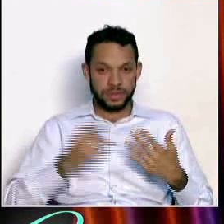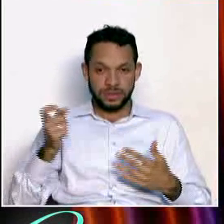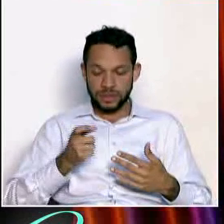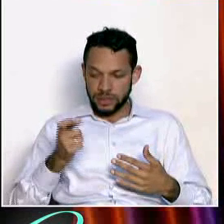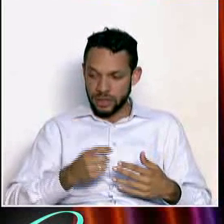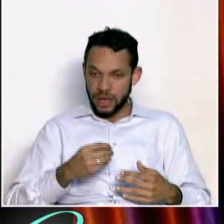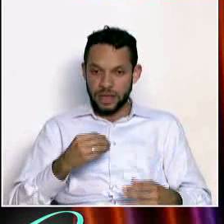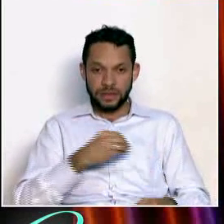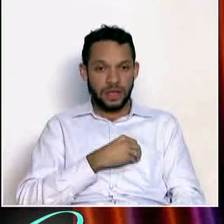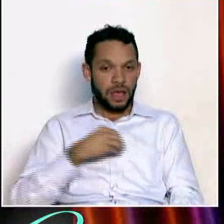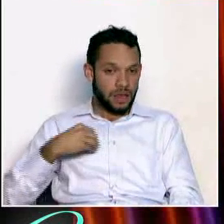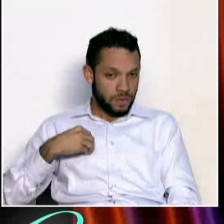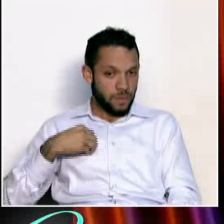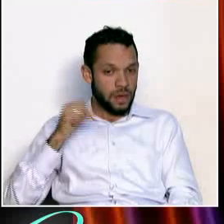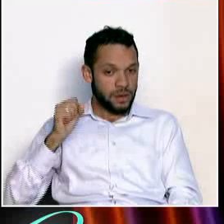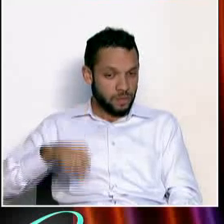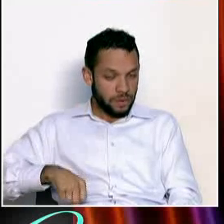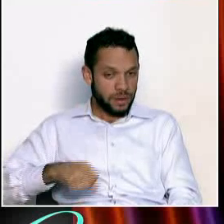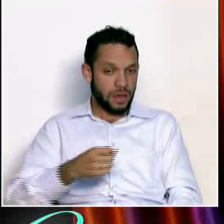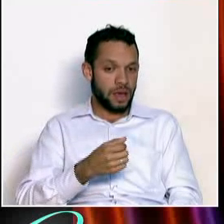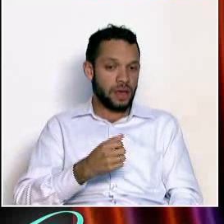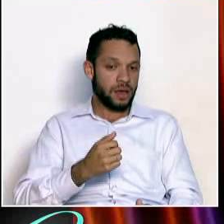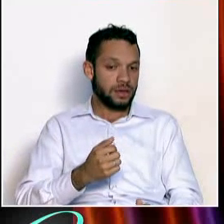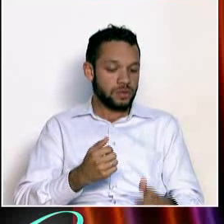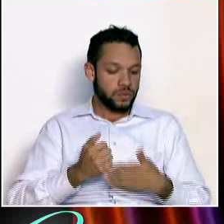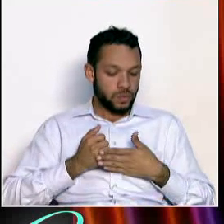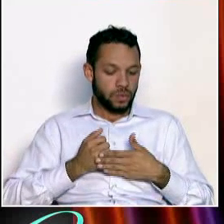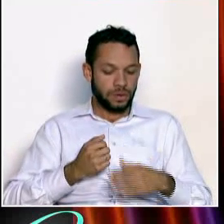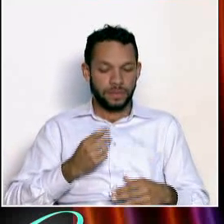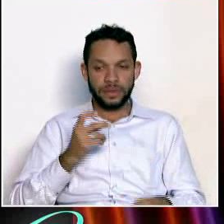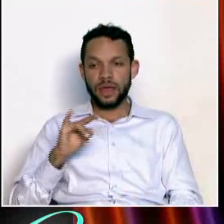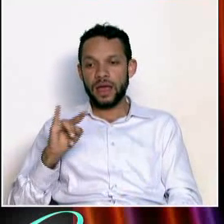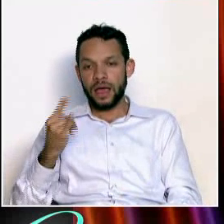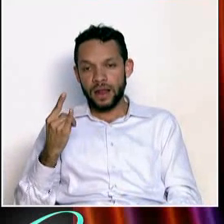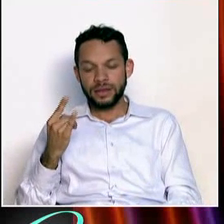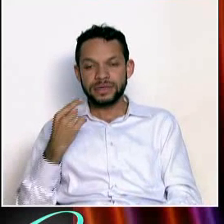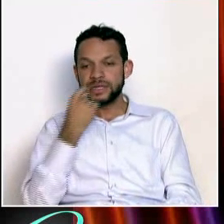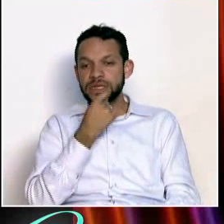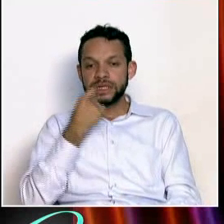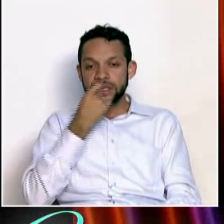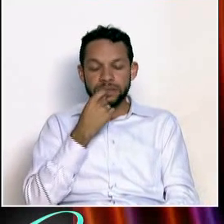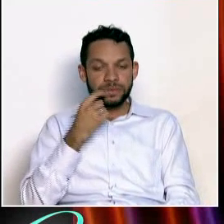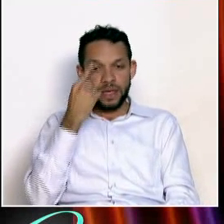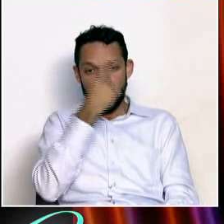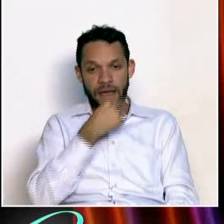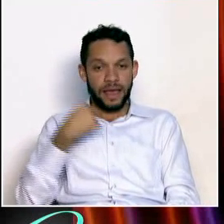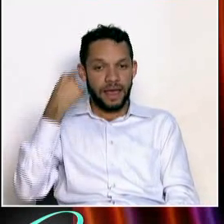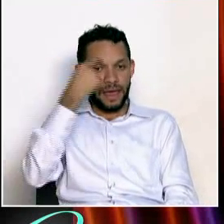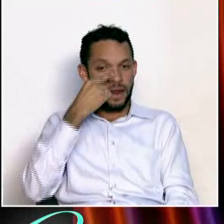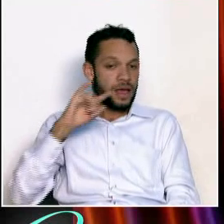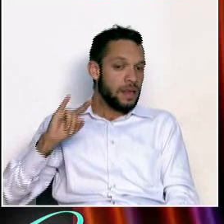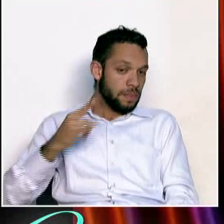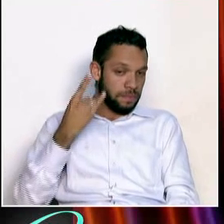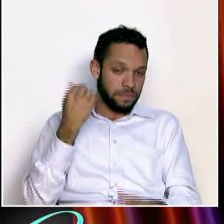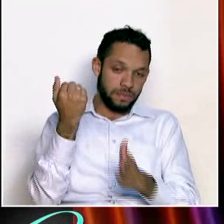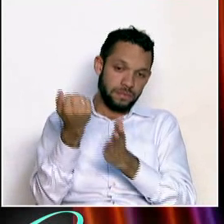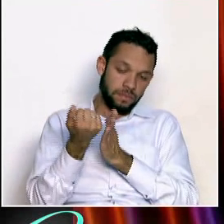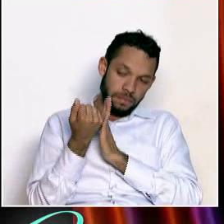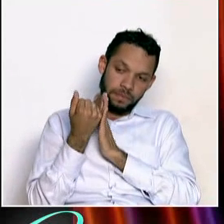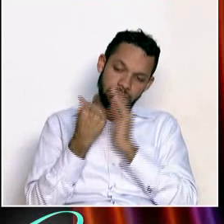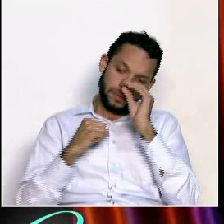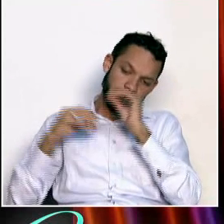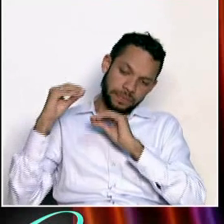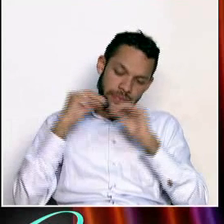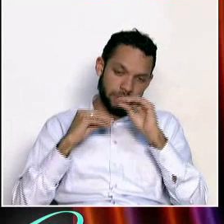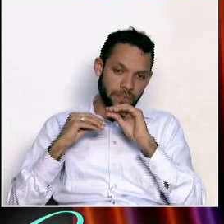como anestésico. O sea, si para una exodoncia le lleva la mano al rostro y eso automáticamente le anestesia